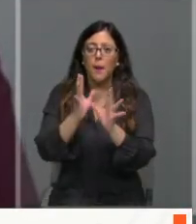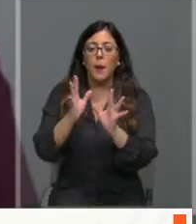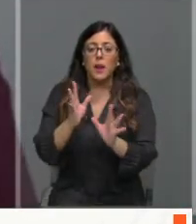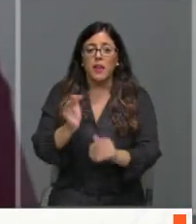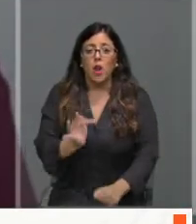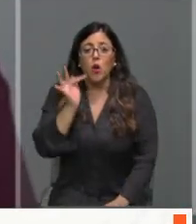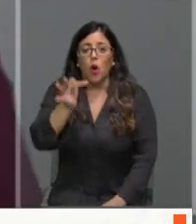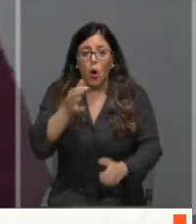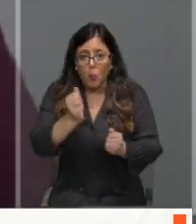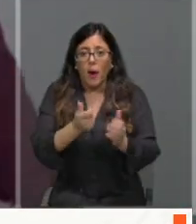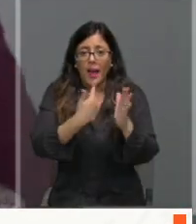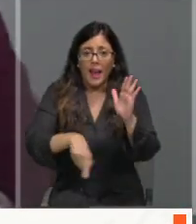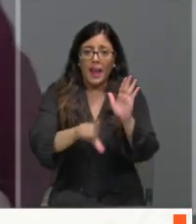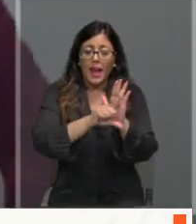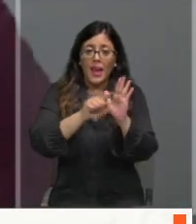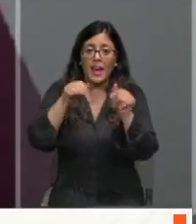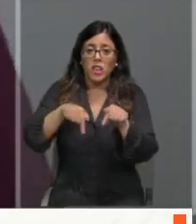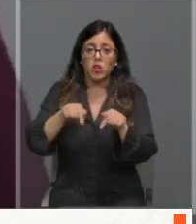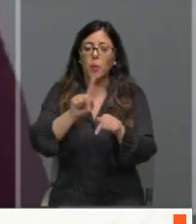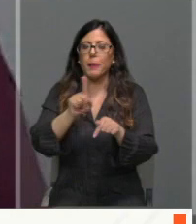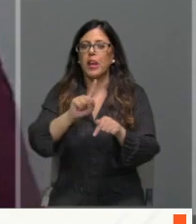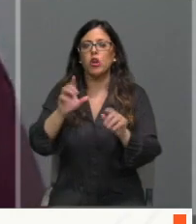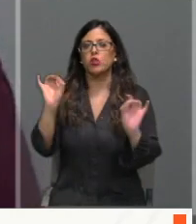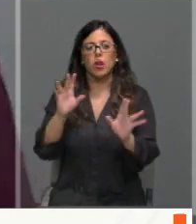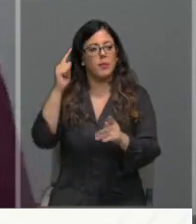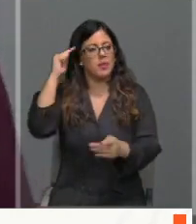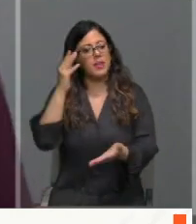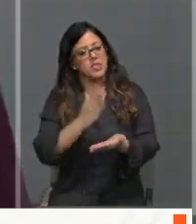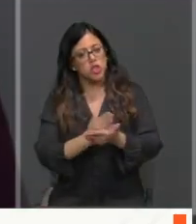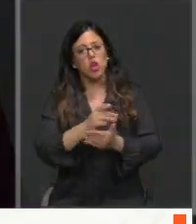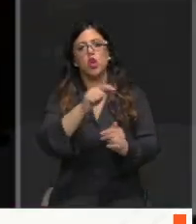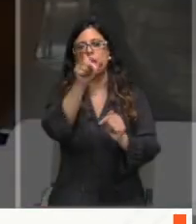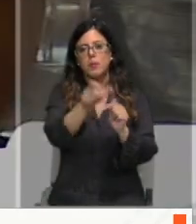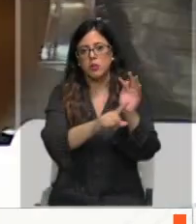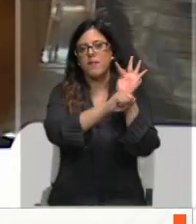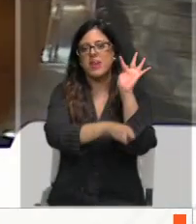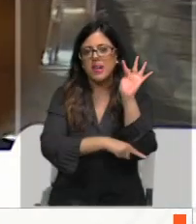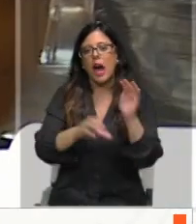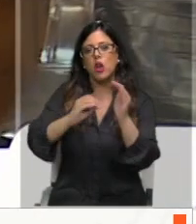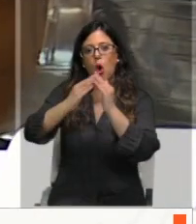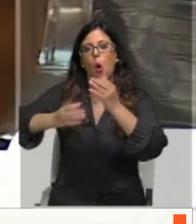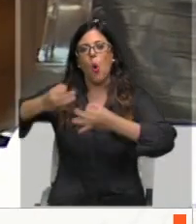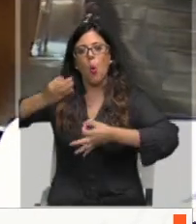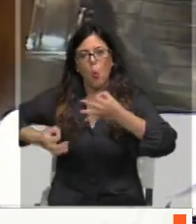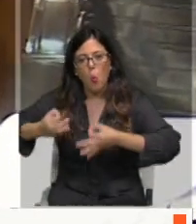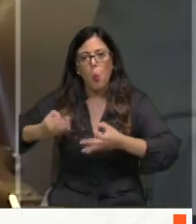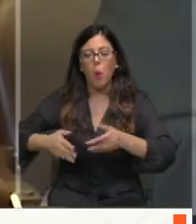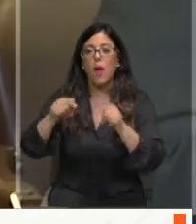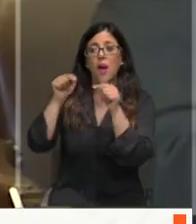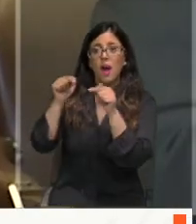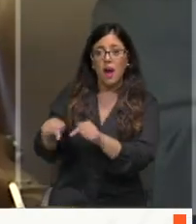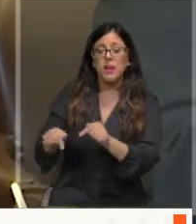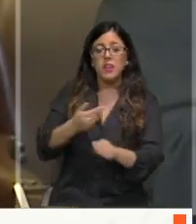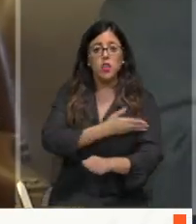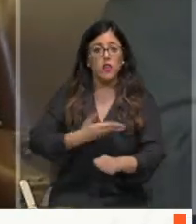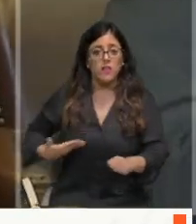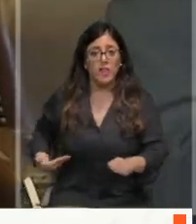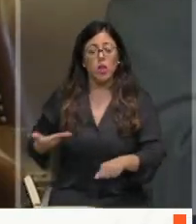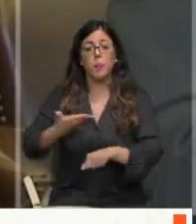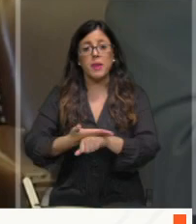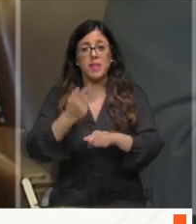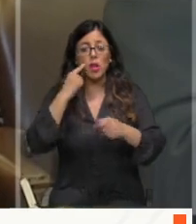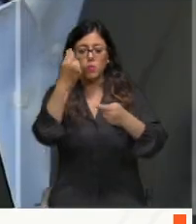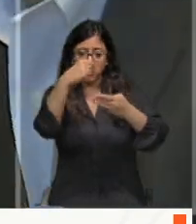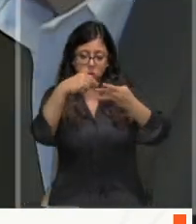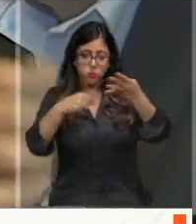establecer por ley esto para que no sea criterio del juez o criterio del fiscal solicitarlo. Desde el propio gobierno se abrieron a que el criterio Valencia quede